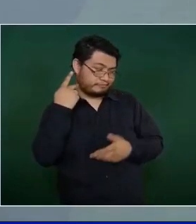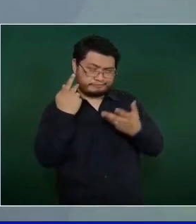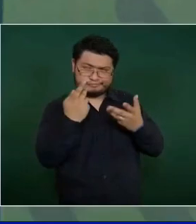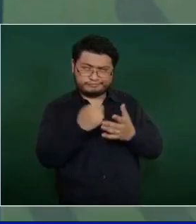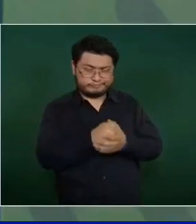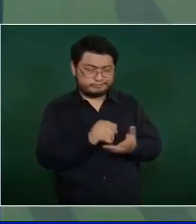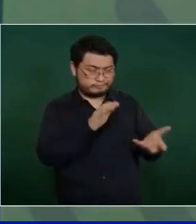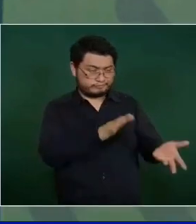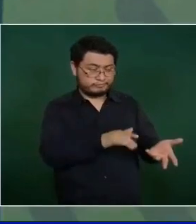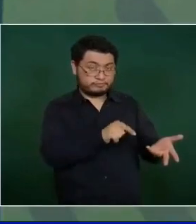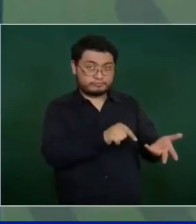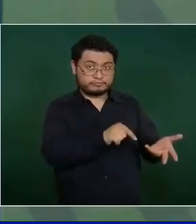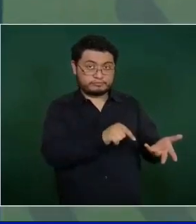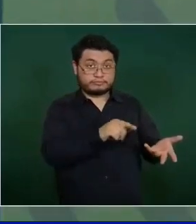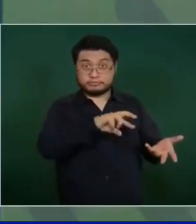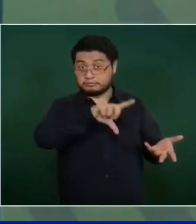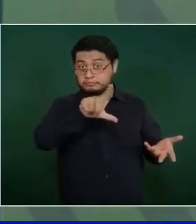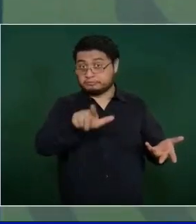y luego